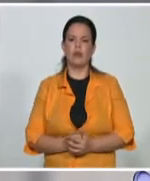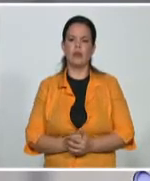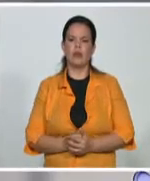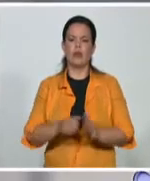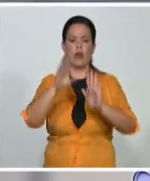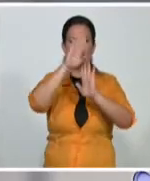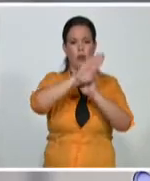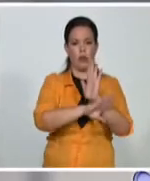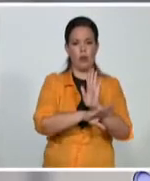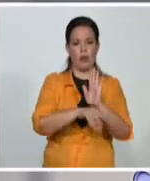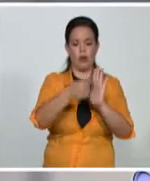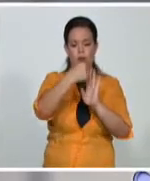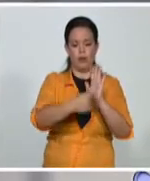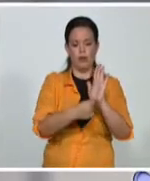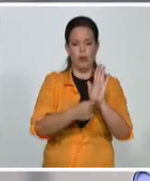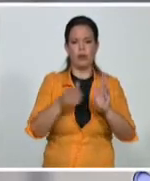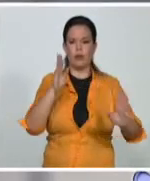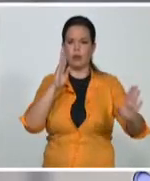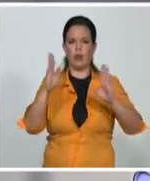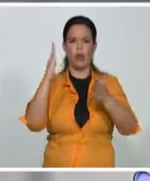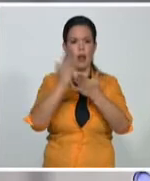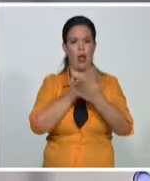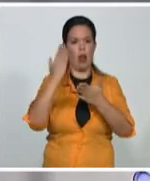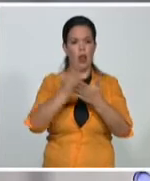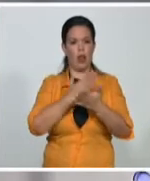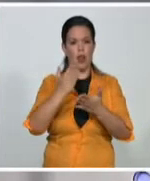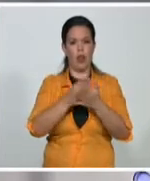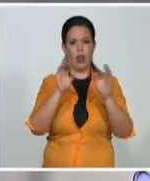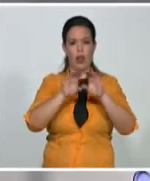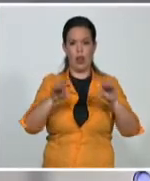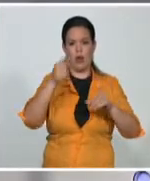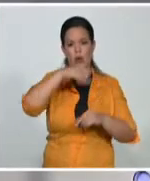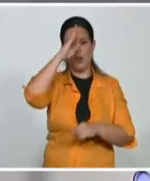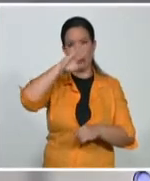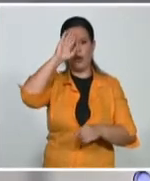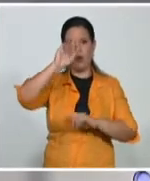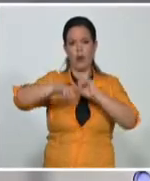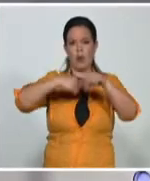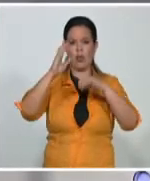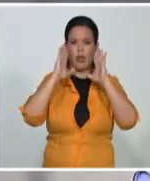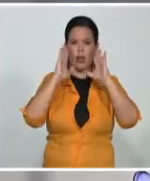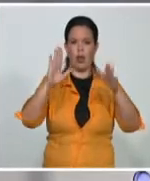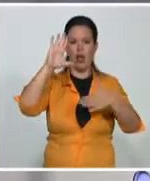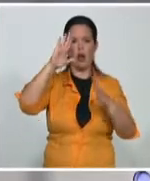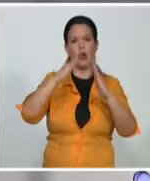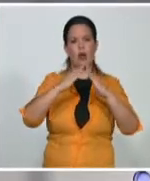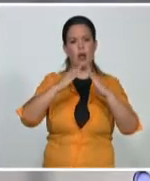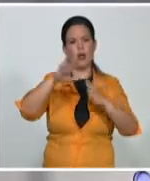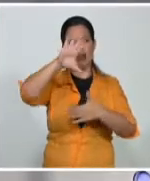jornada por el Día del Libro Cubano mañana domingo estará dedicado a Casa de las Américas.